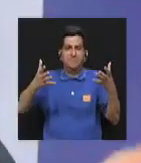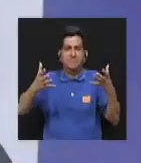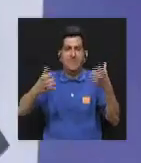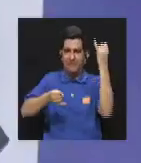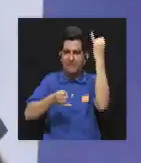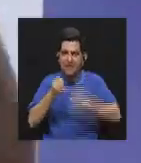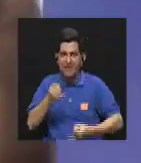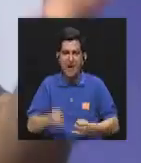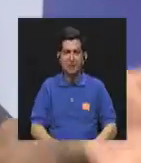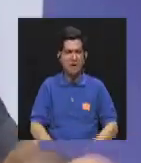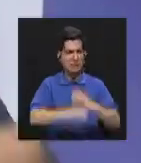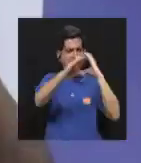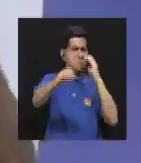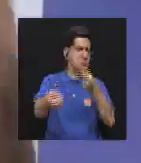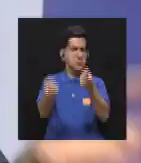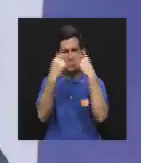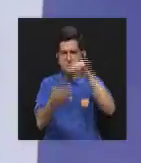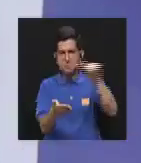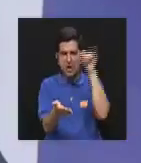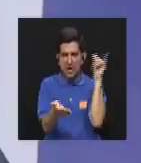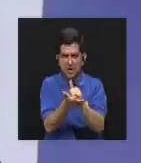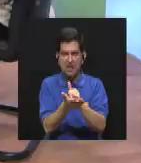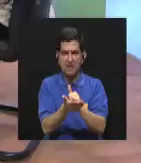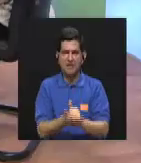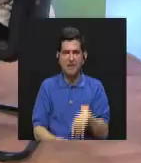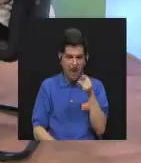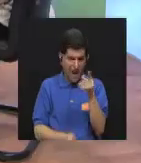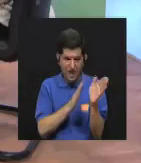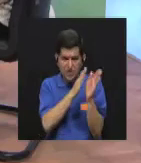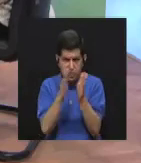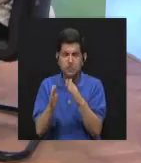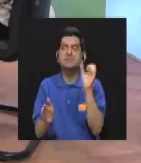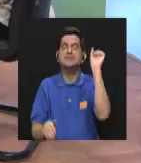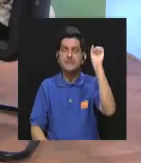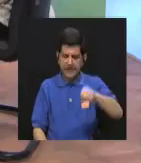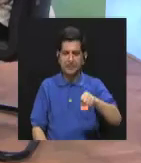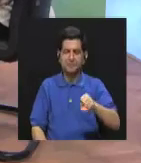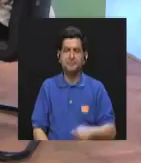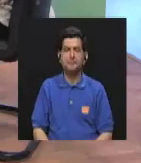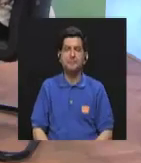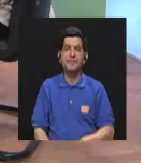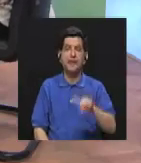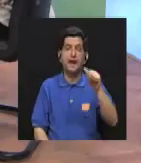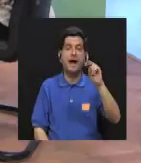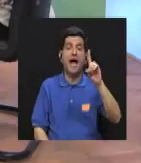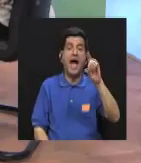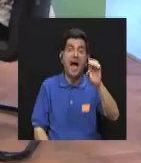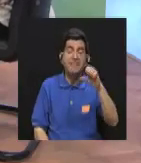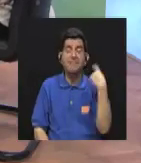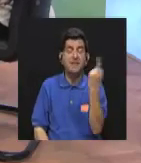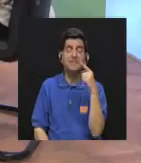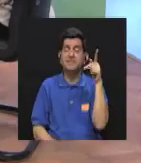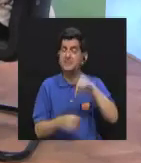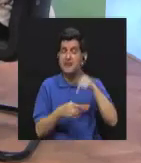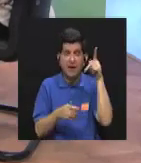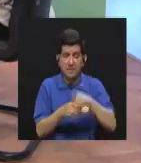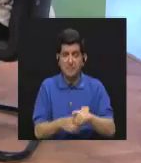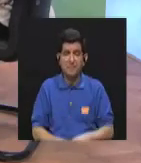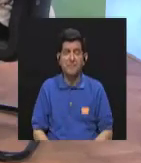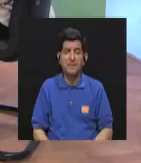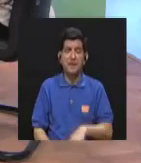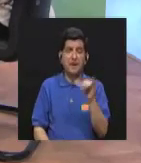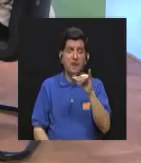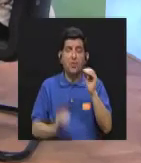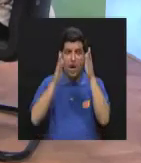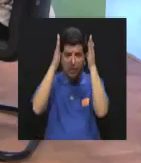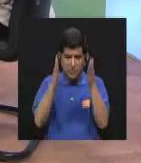violenta. Finalmente se montan a los buses y se vienen para San José. Ellos los organizan de alguna manera. Ellos los organizan de alguna manera. Entonces, el ANDE ha estado presente y los maestros